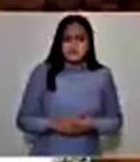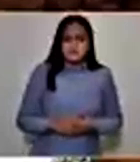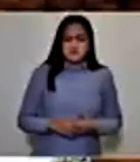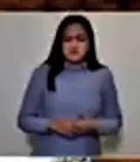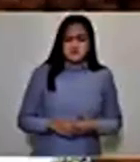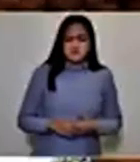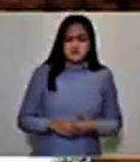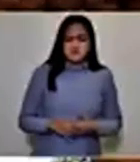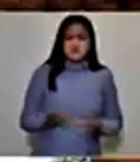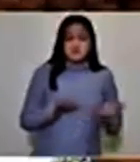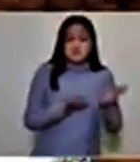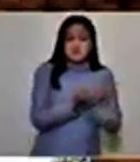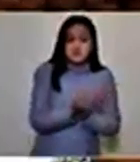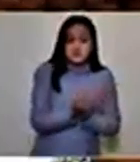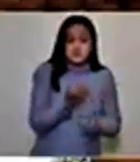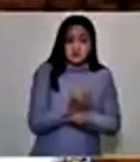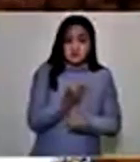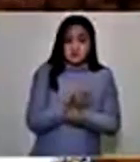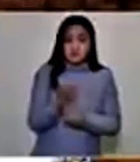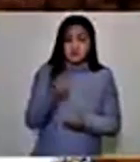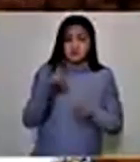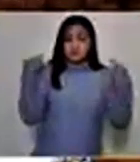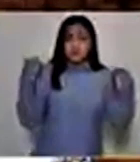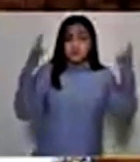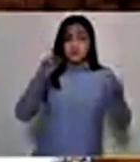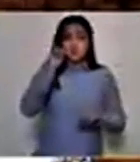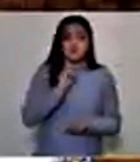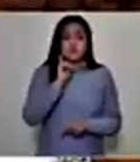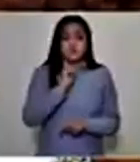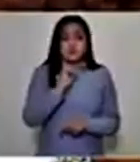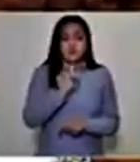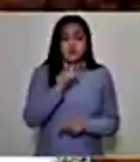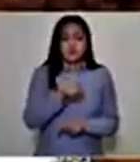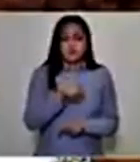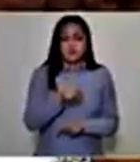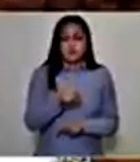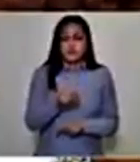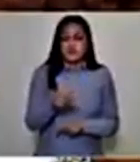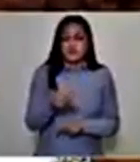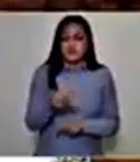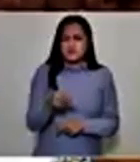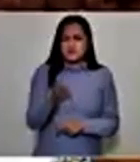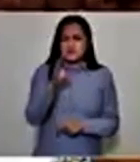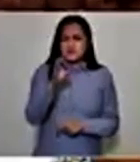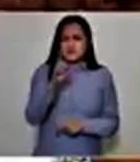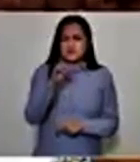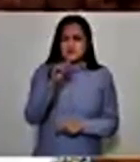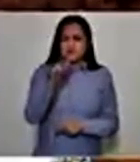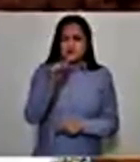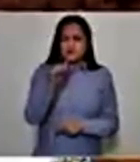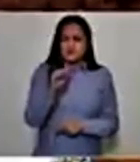esta extensión universitaria que representa la señora, ¿cómo se llama? Cecilia